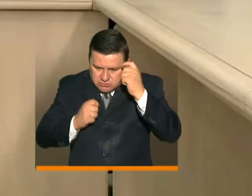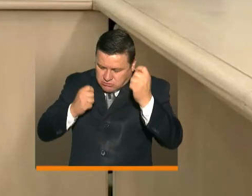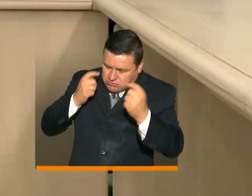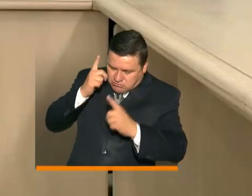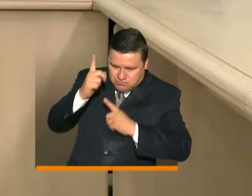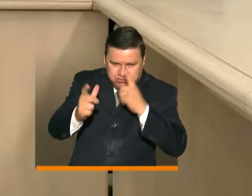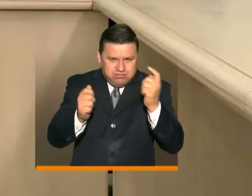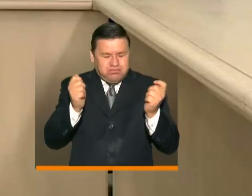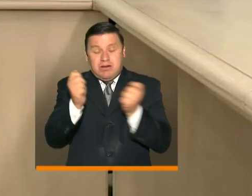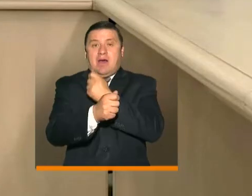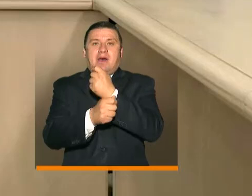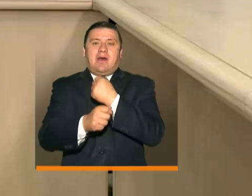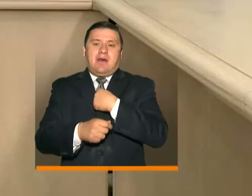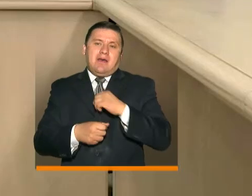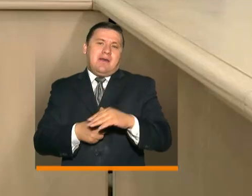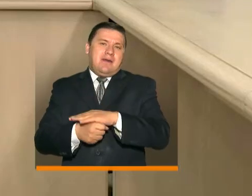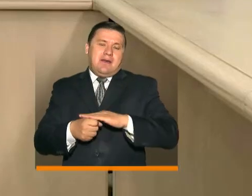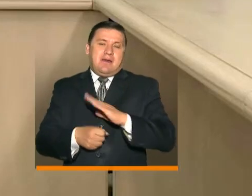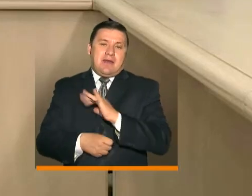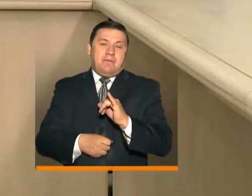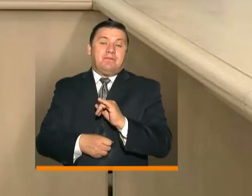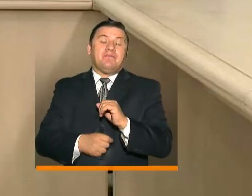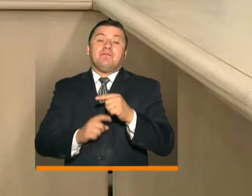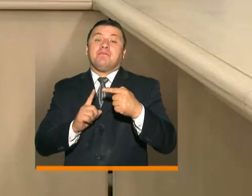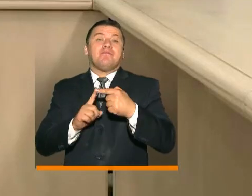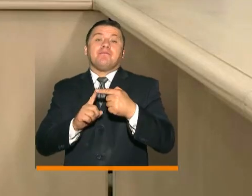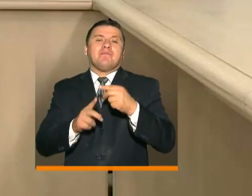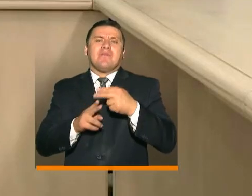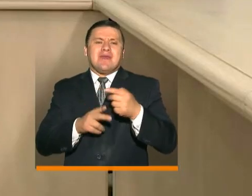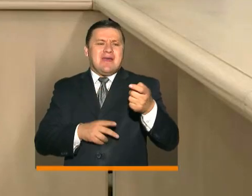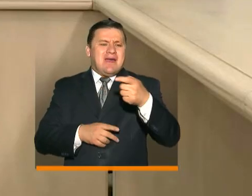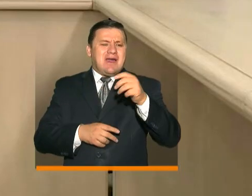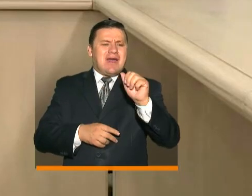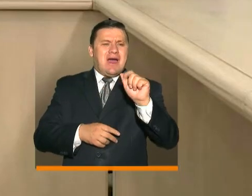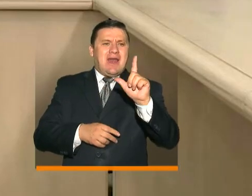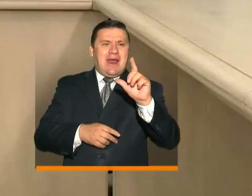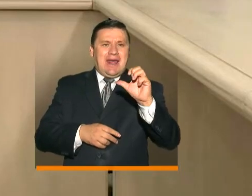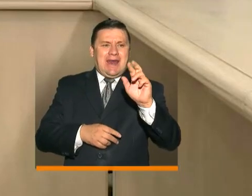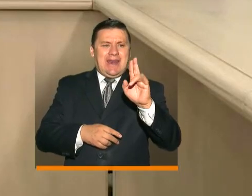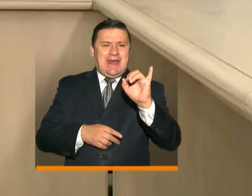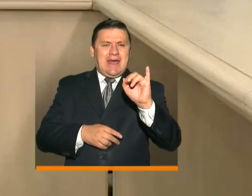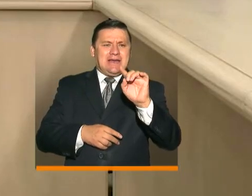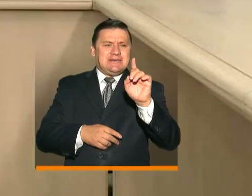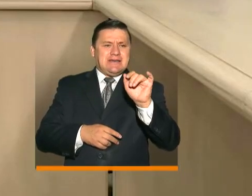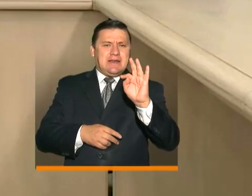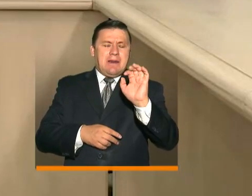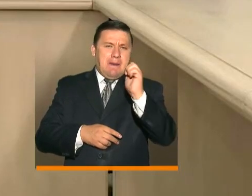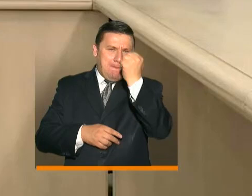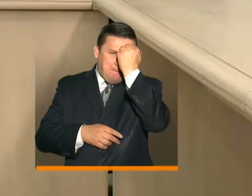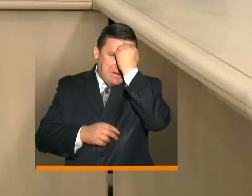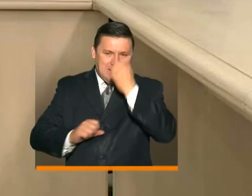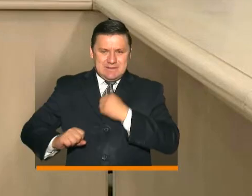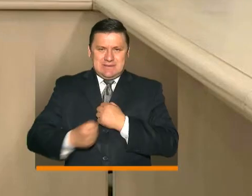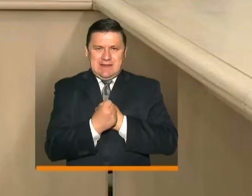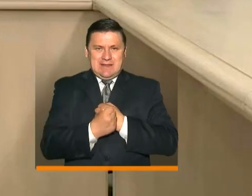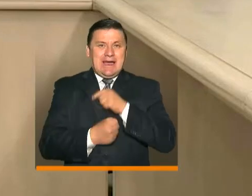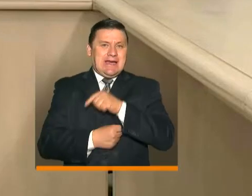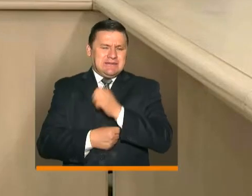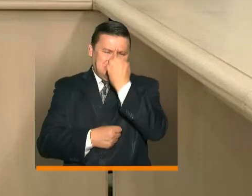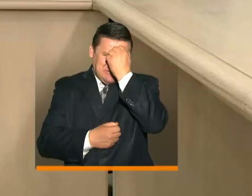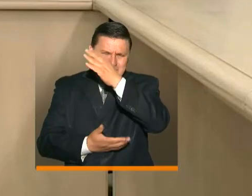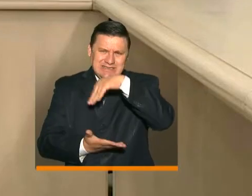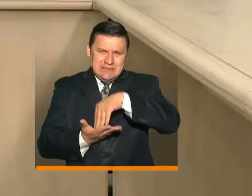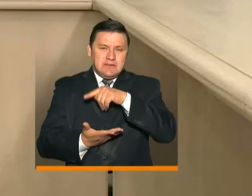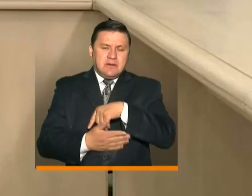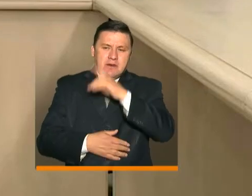difíciles en nuestro territorio. Uno de ellos se llama la Galería Santa Elena, que es nuestra principal central de abastos. Hemos tomado